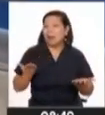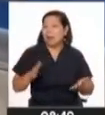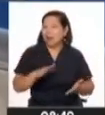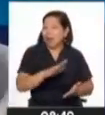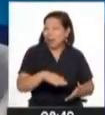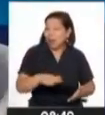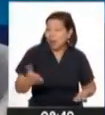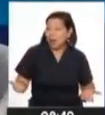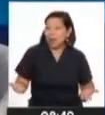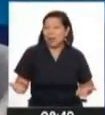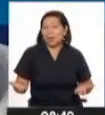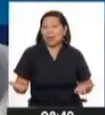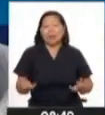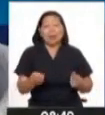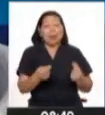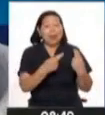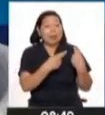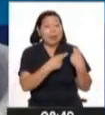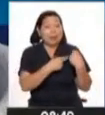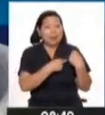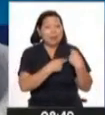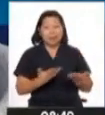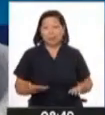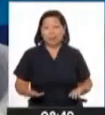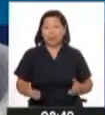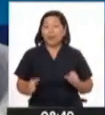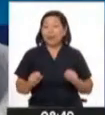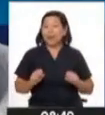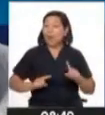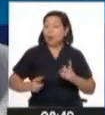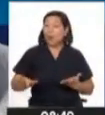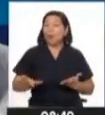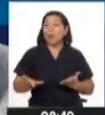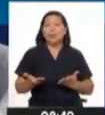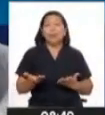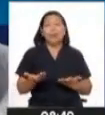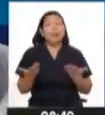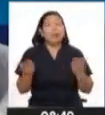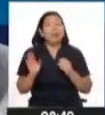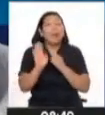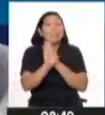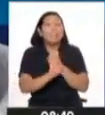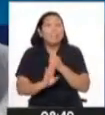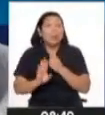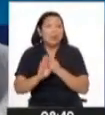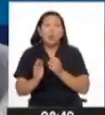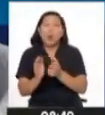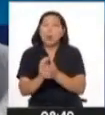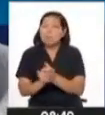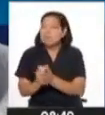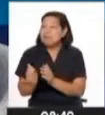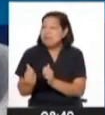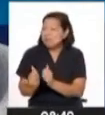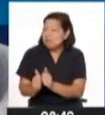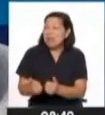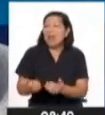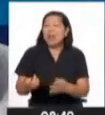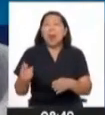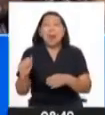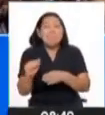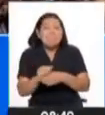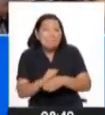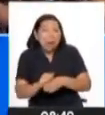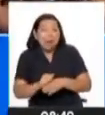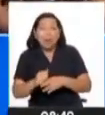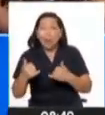los niños a hacerse responsables incluso de algunas actividades donde protejan a sus compañeros, hayan